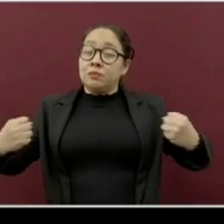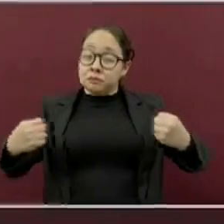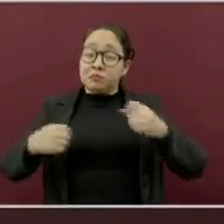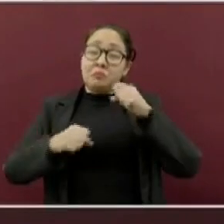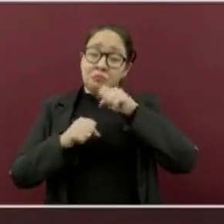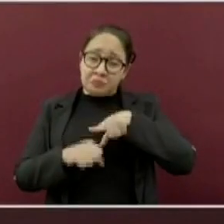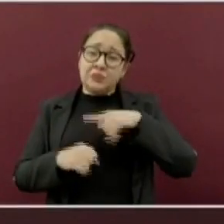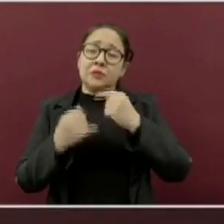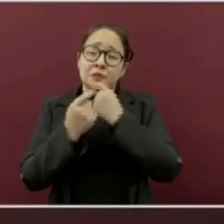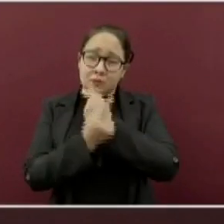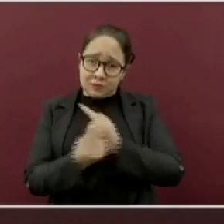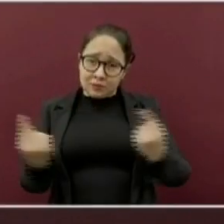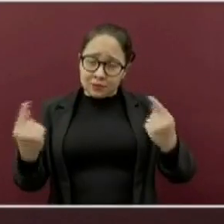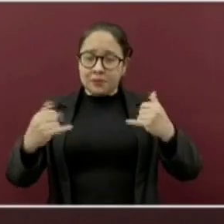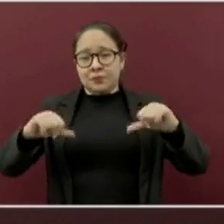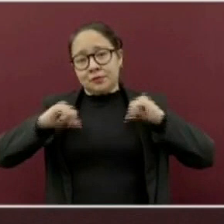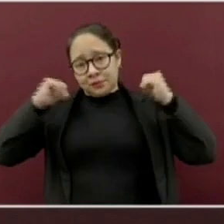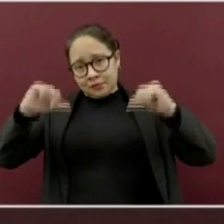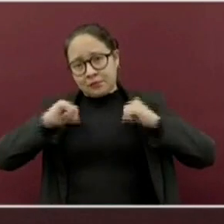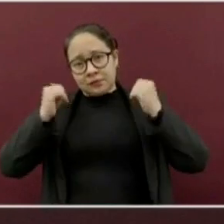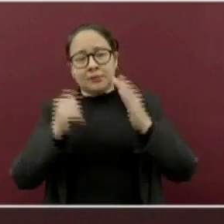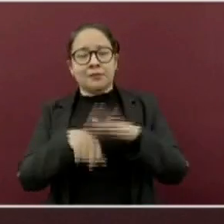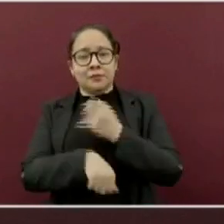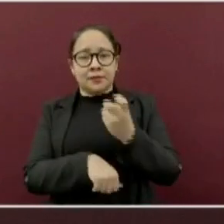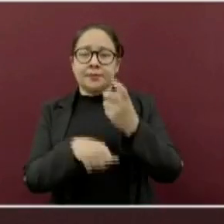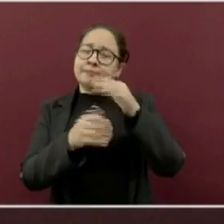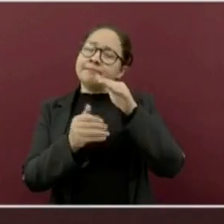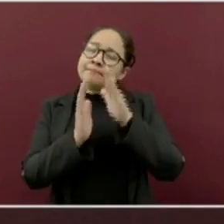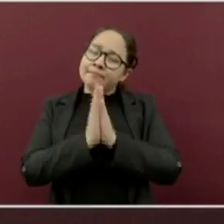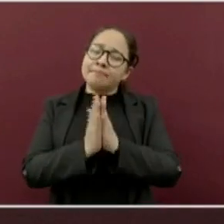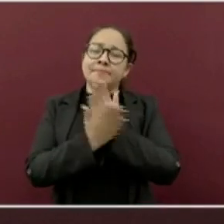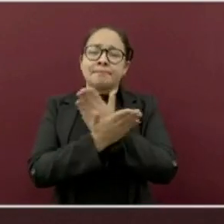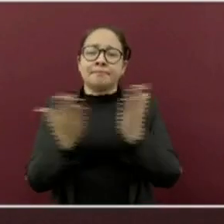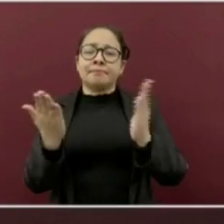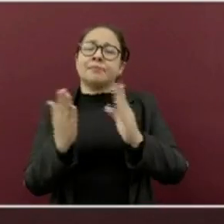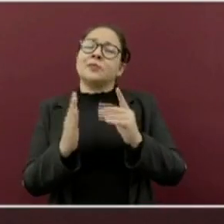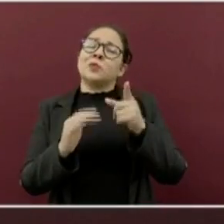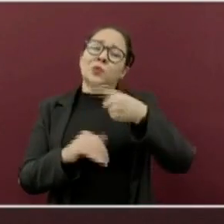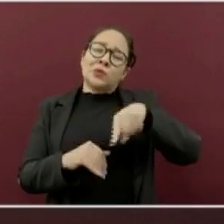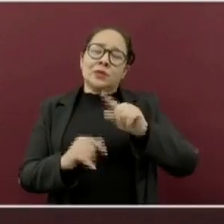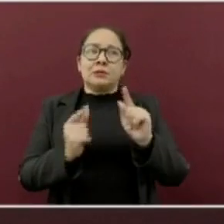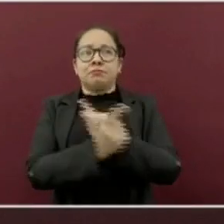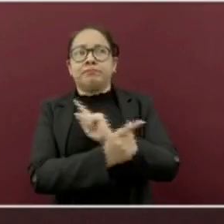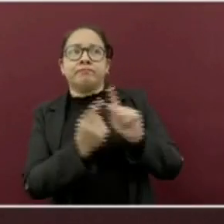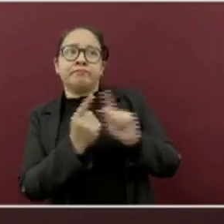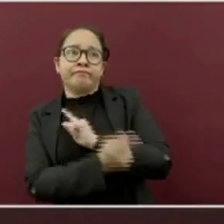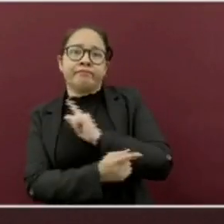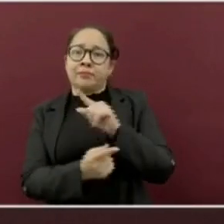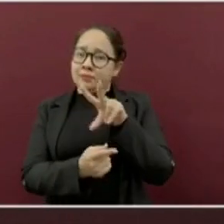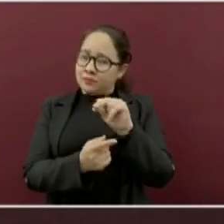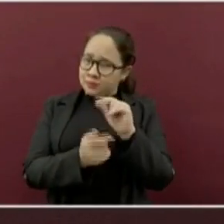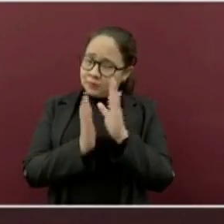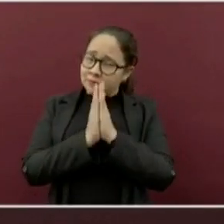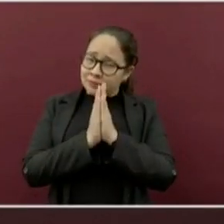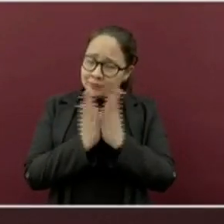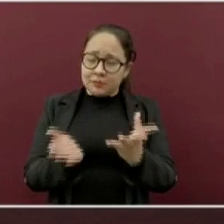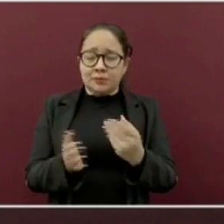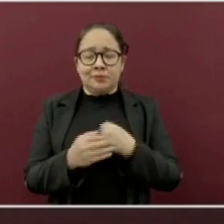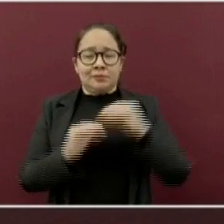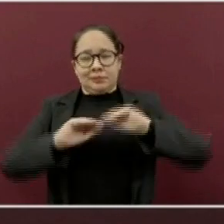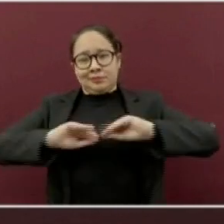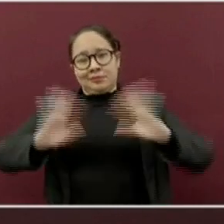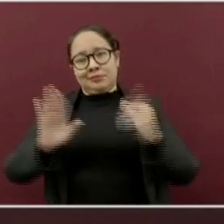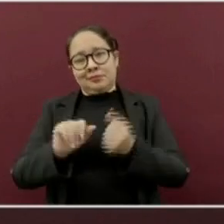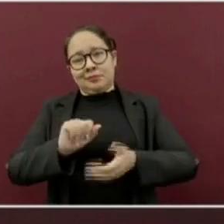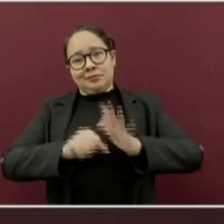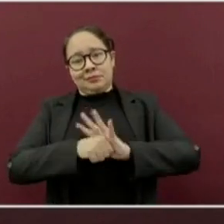adolescentes. Es por ello que insistimos en la importancia de no exponerse al contagio del coronavirus. Es evidente que